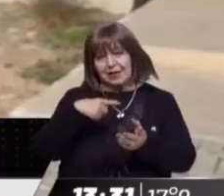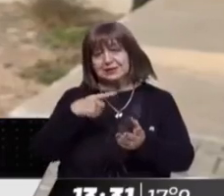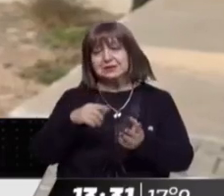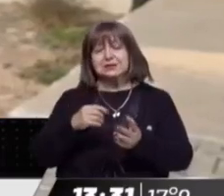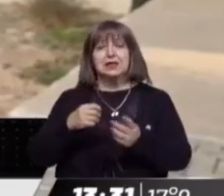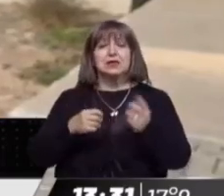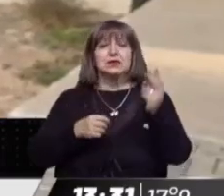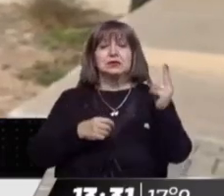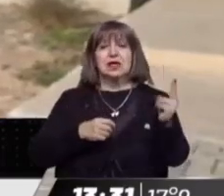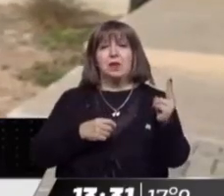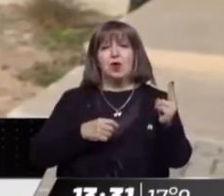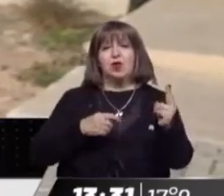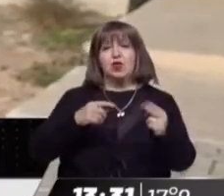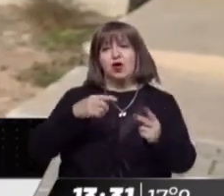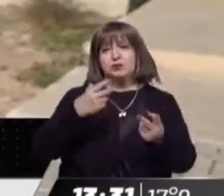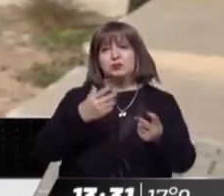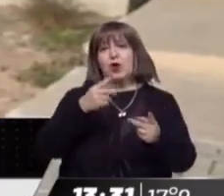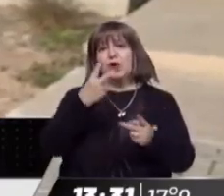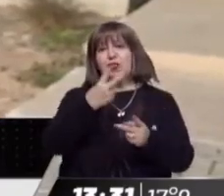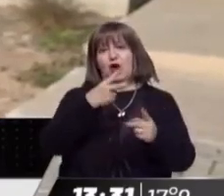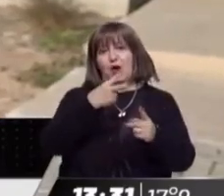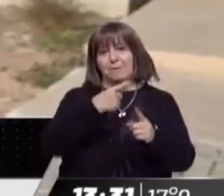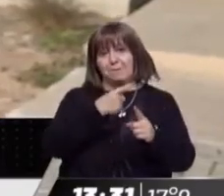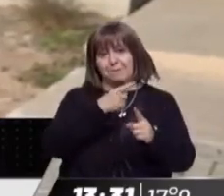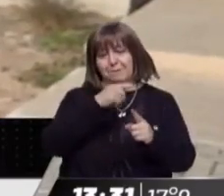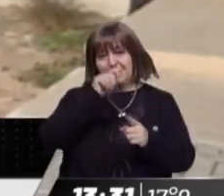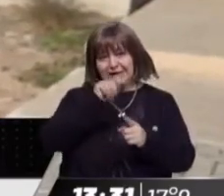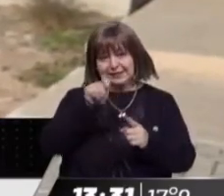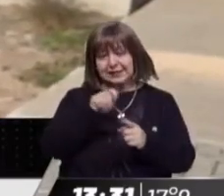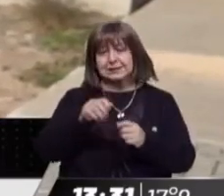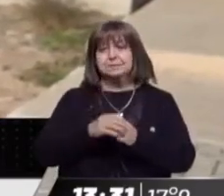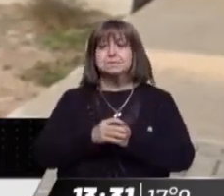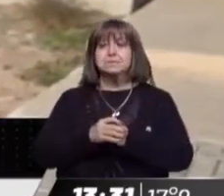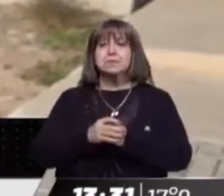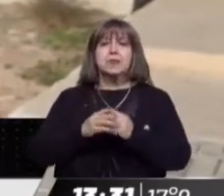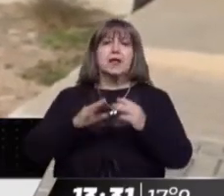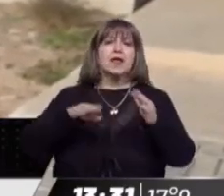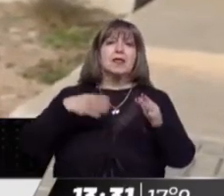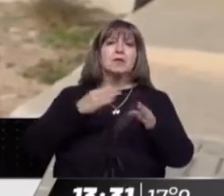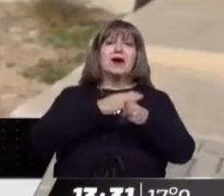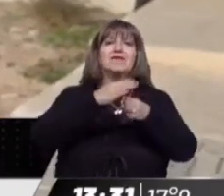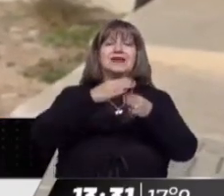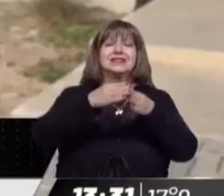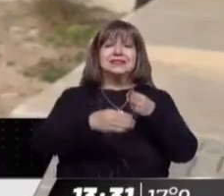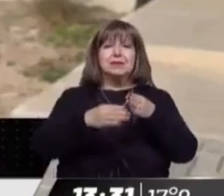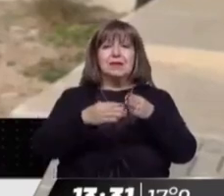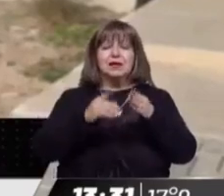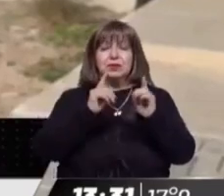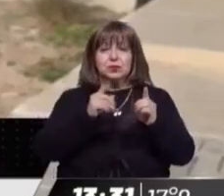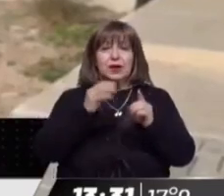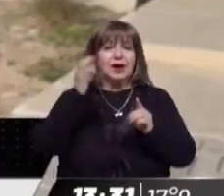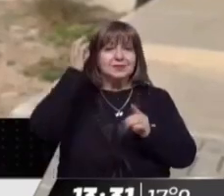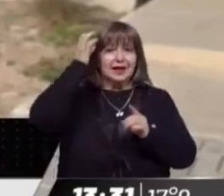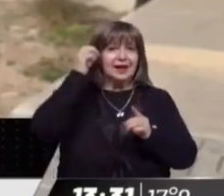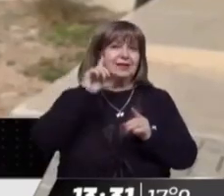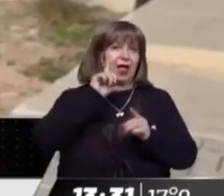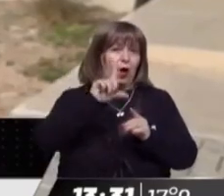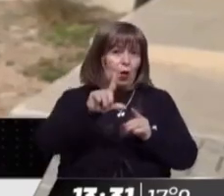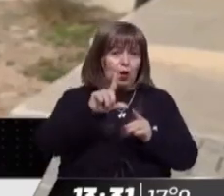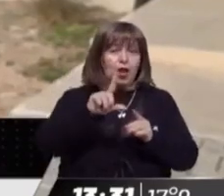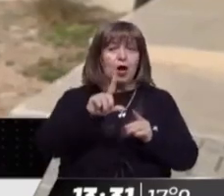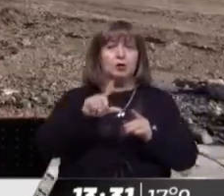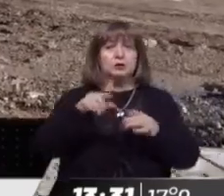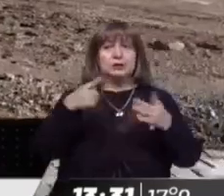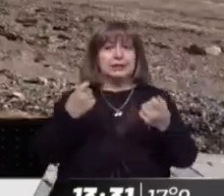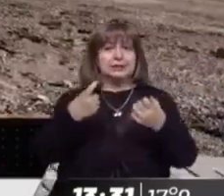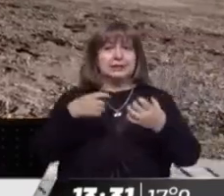los 2 meses. A medida que pasa el tiempo, el vencimiento queda constante, que es el 30 de julio, por lo